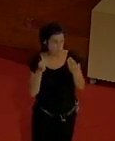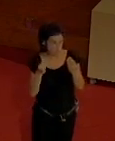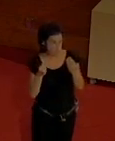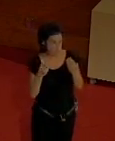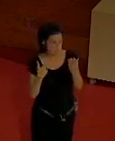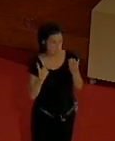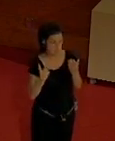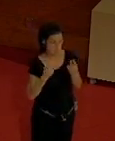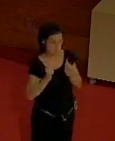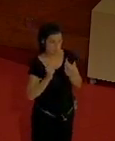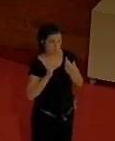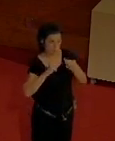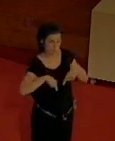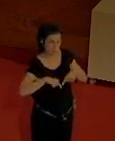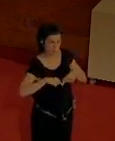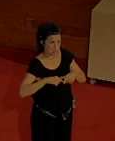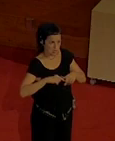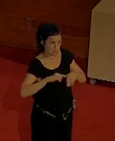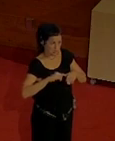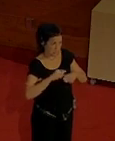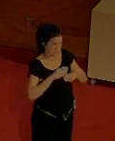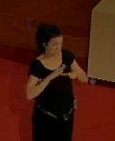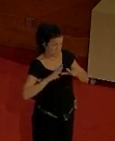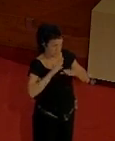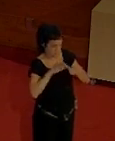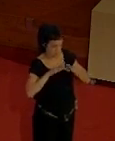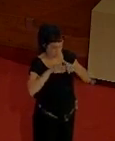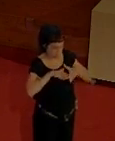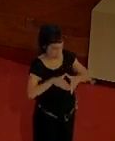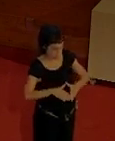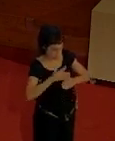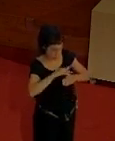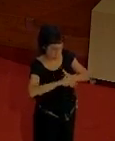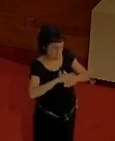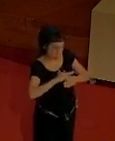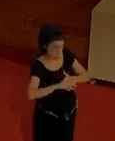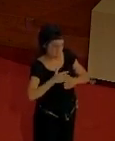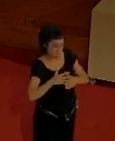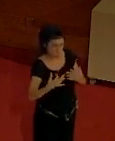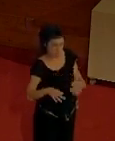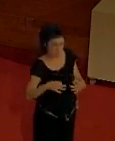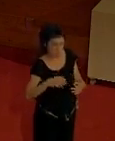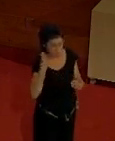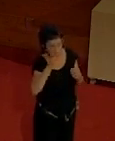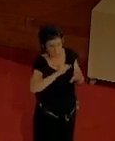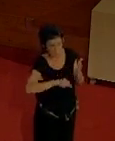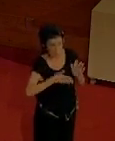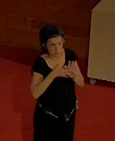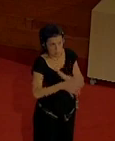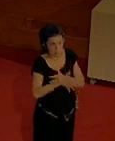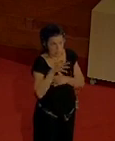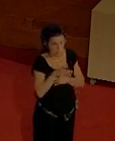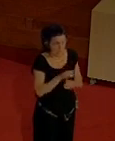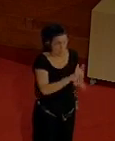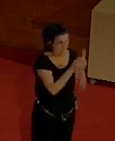importante de submarinos para Australia iban a ser submarinos convencionales y ahora se han convertido en submarinos nucleares y